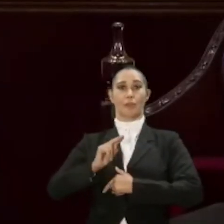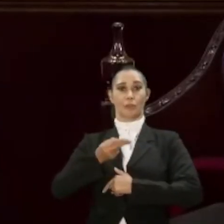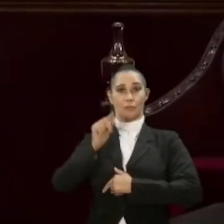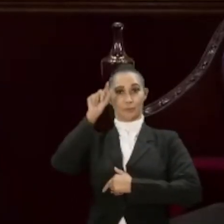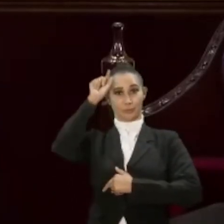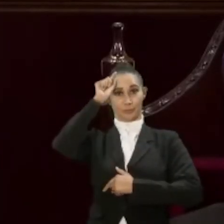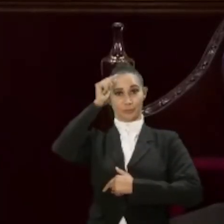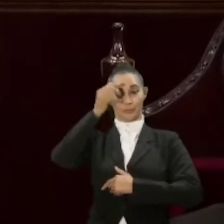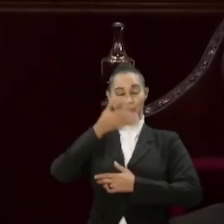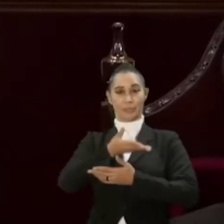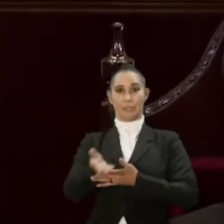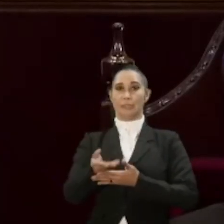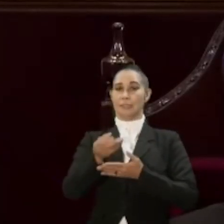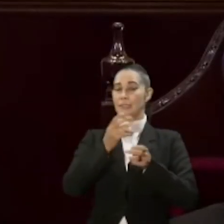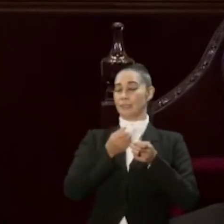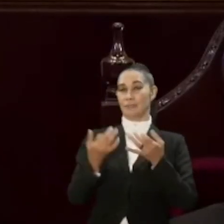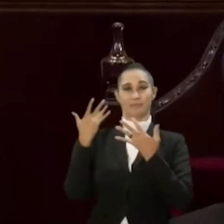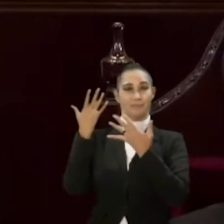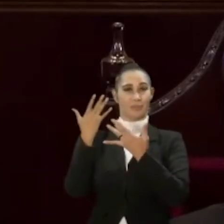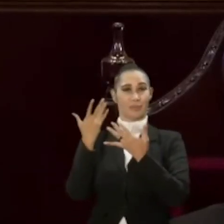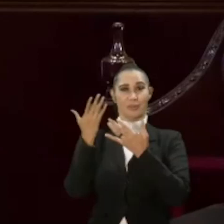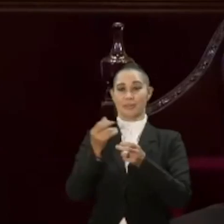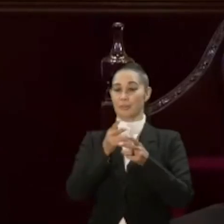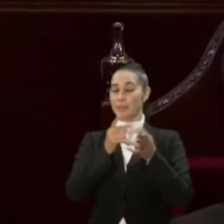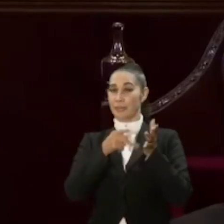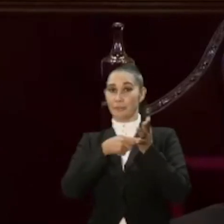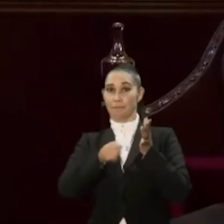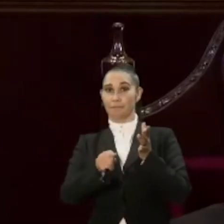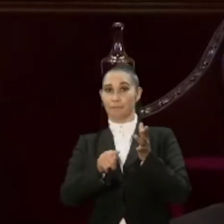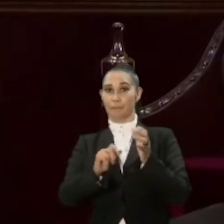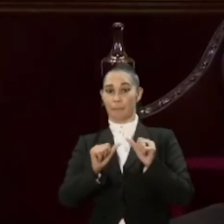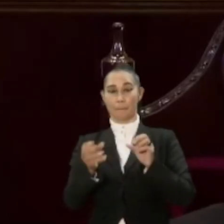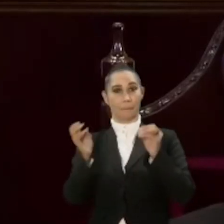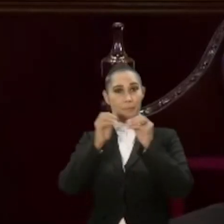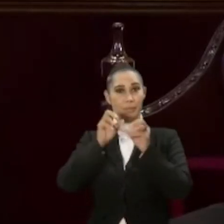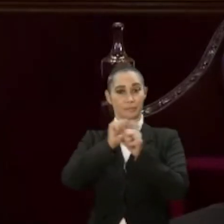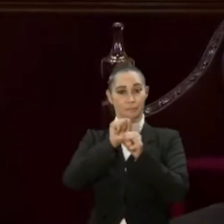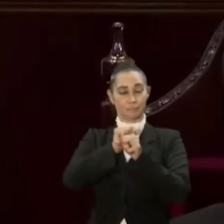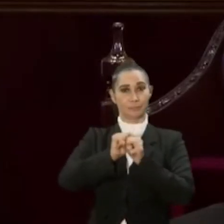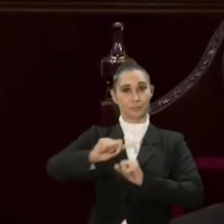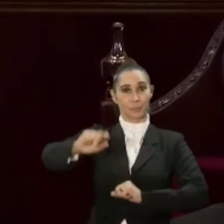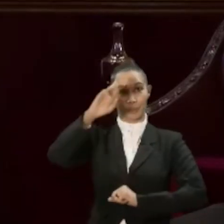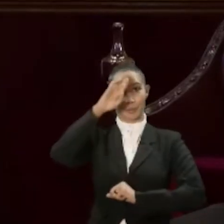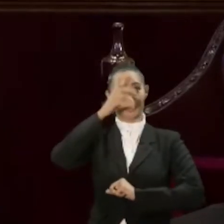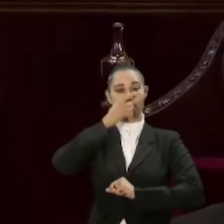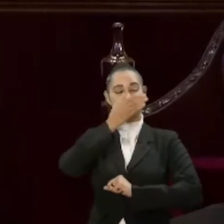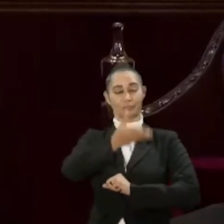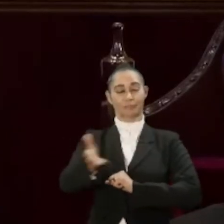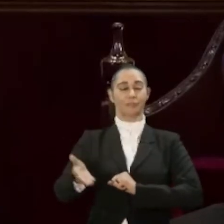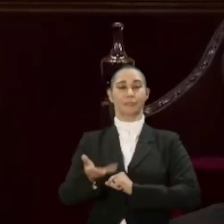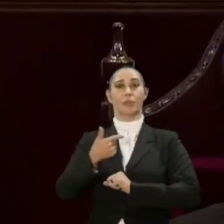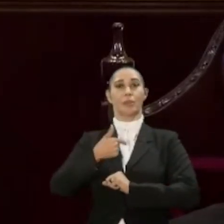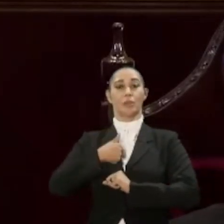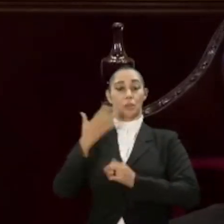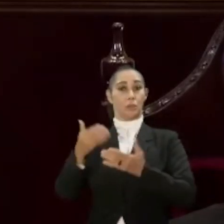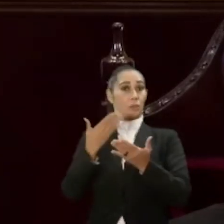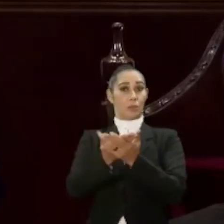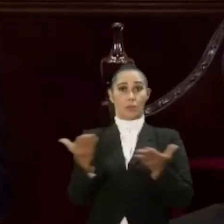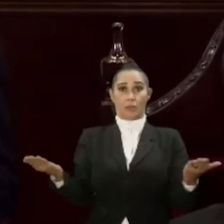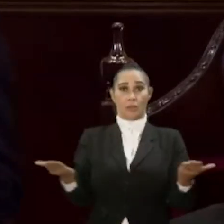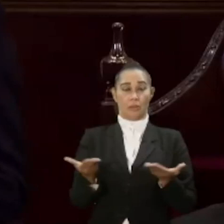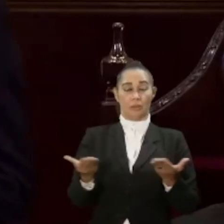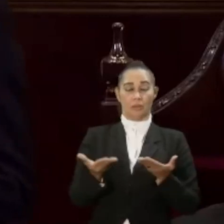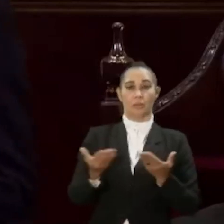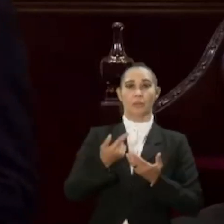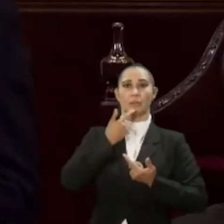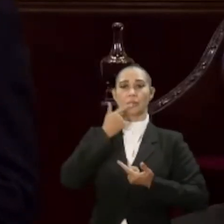nuestra clase política tiene muchas deudas pendientes con el pueblo dominicano. Yo no he venido aquí